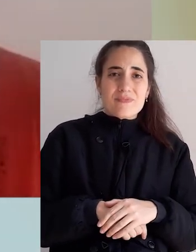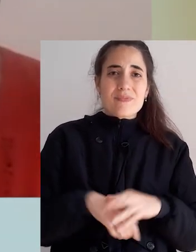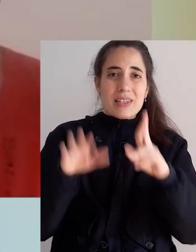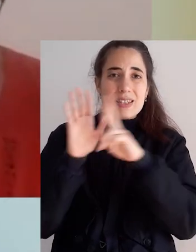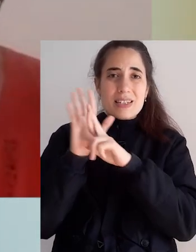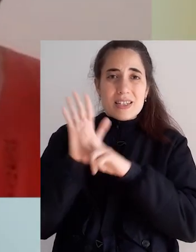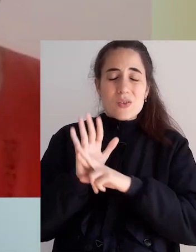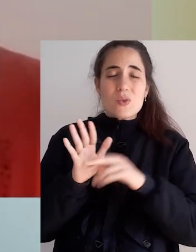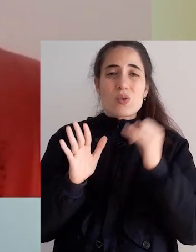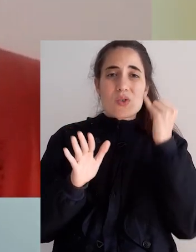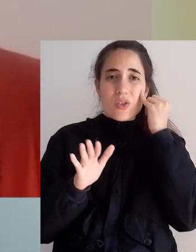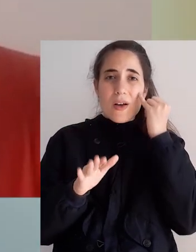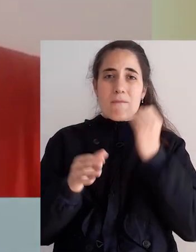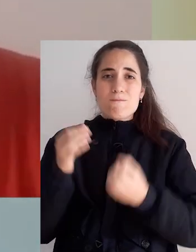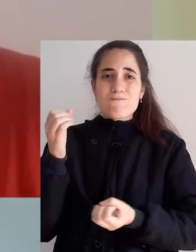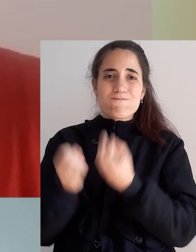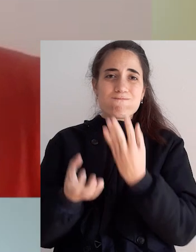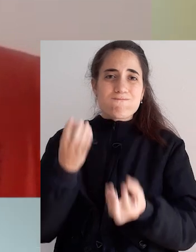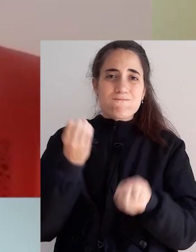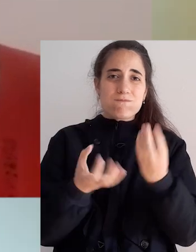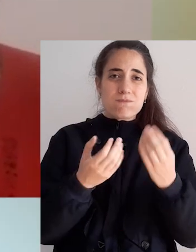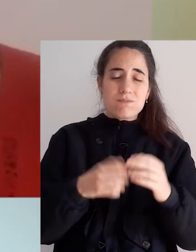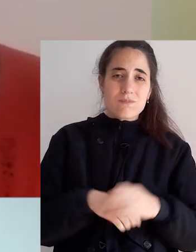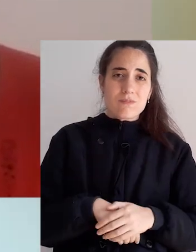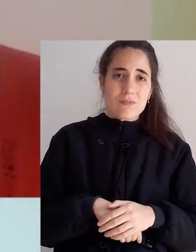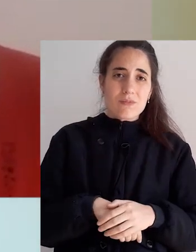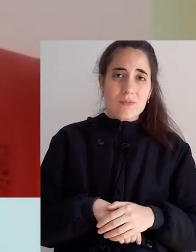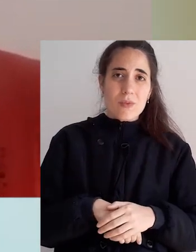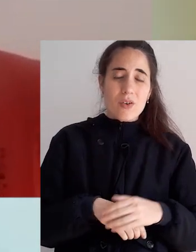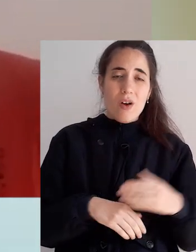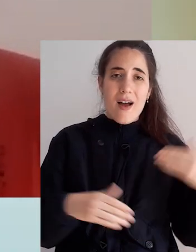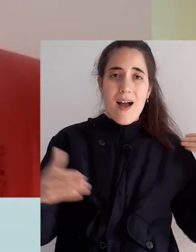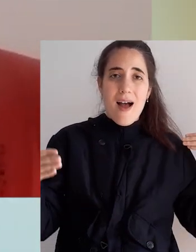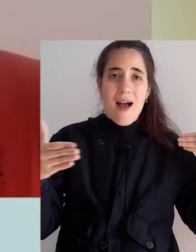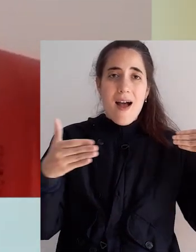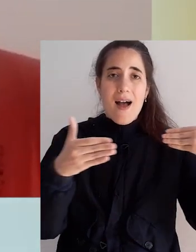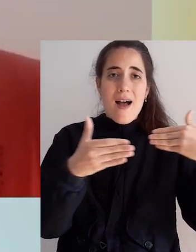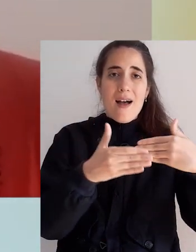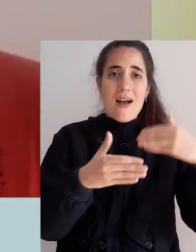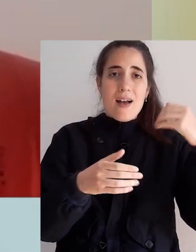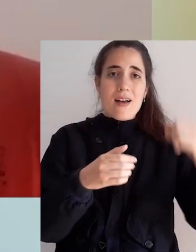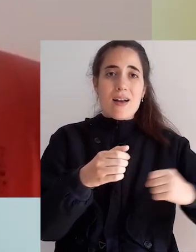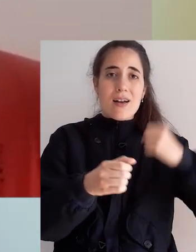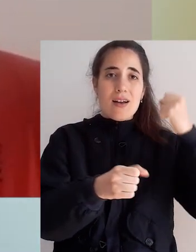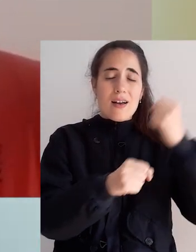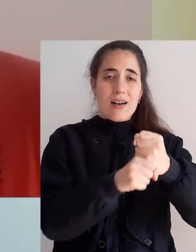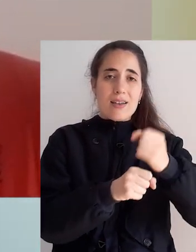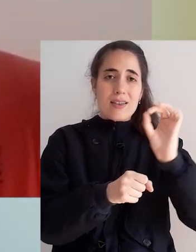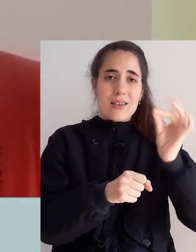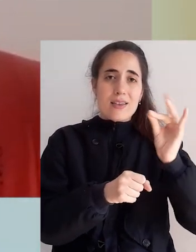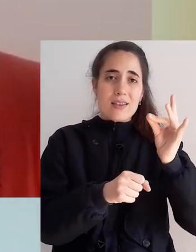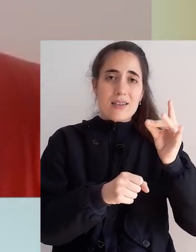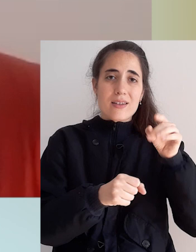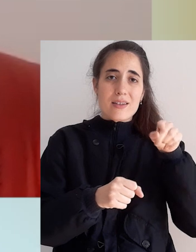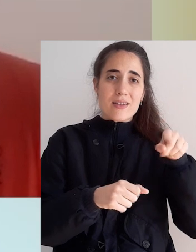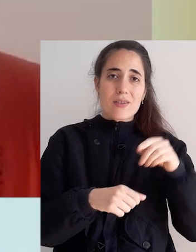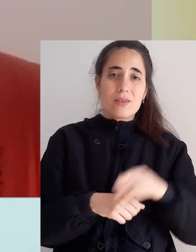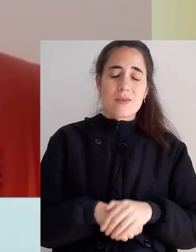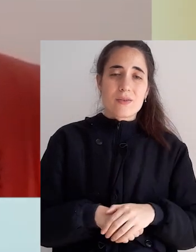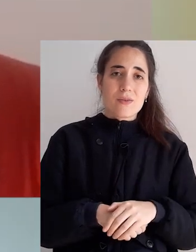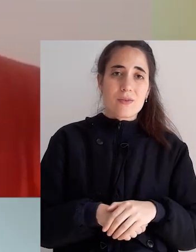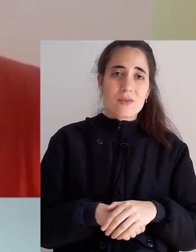nos No, encontraríamos en otro no, momento. Sí. solamente lo que vos dijiste, Mónica, es una clase